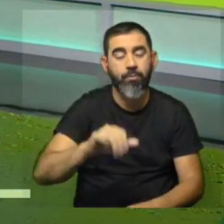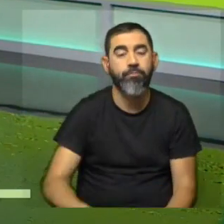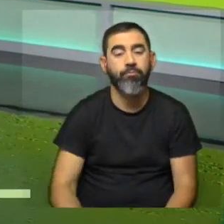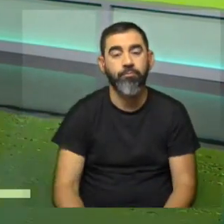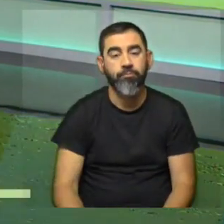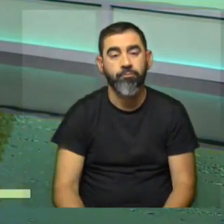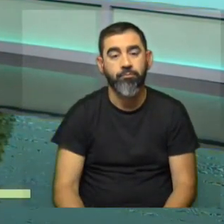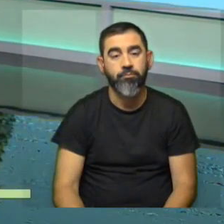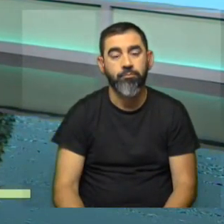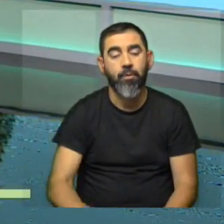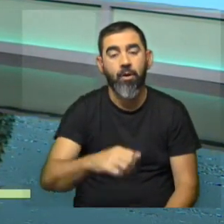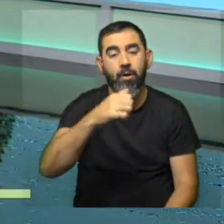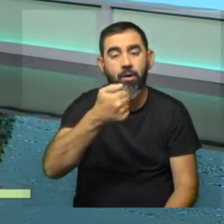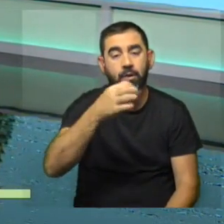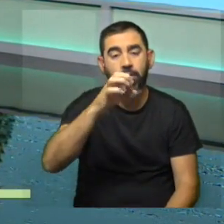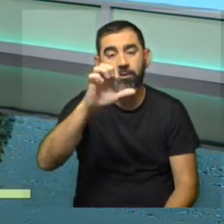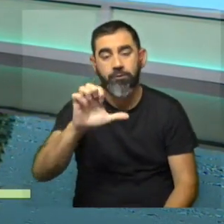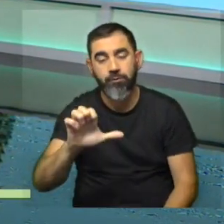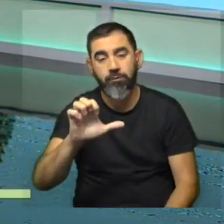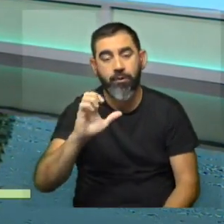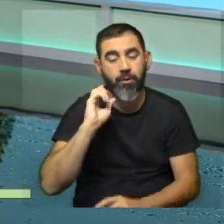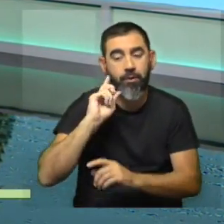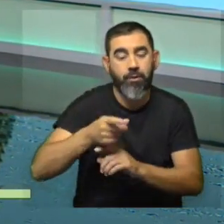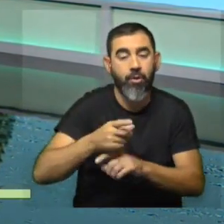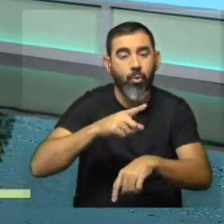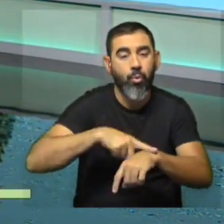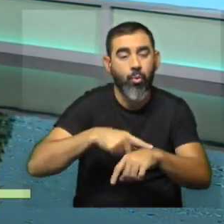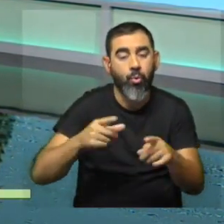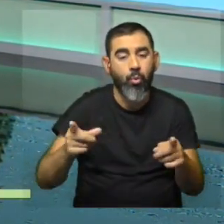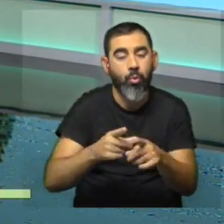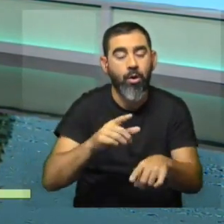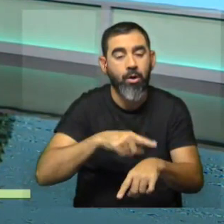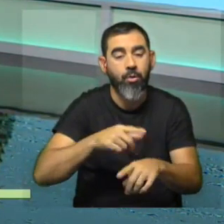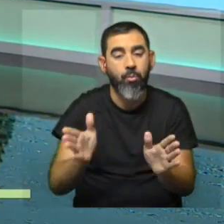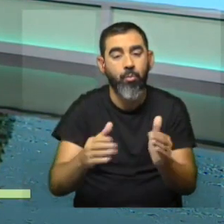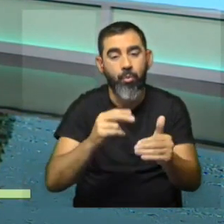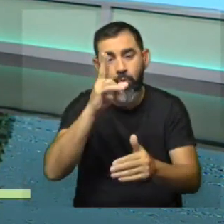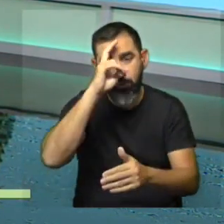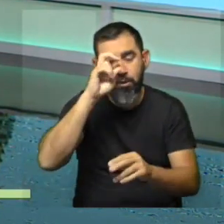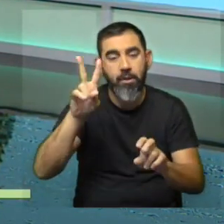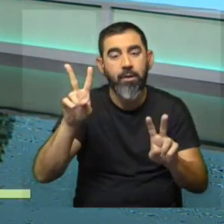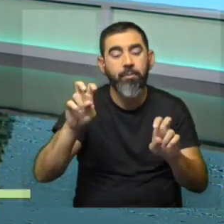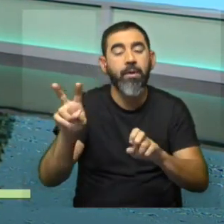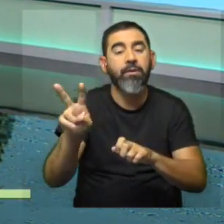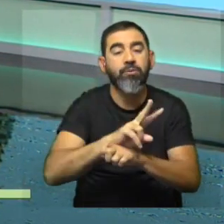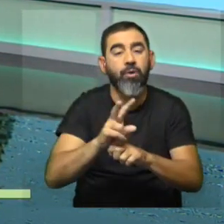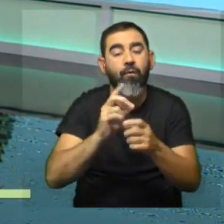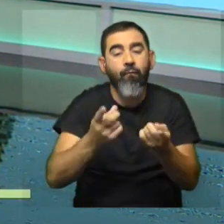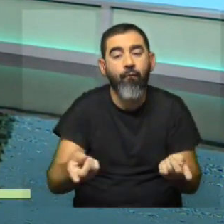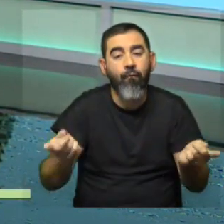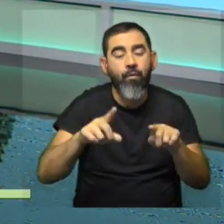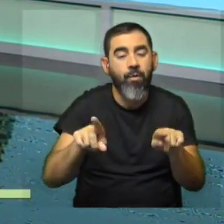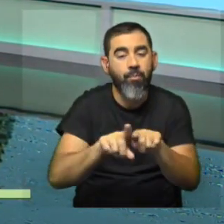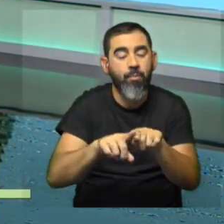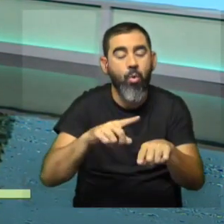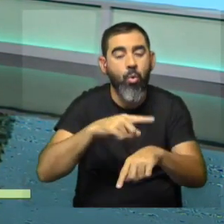ACE dispuso que las policlínicas que habían reducido el horario de atención por temas de seguridad vuelvan a su